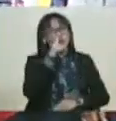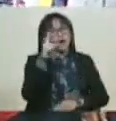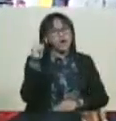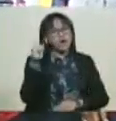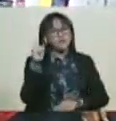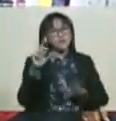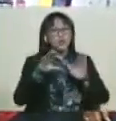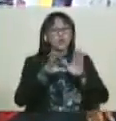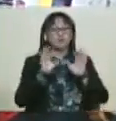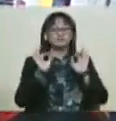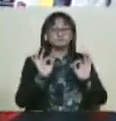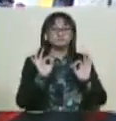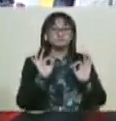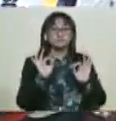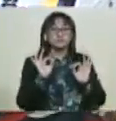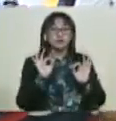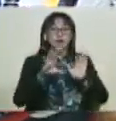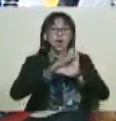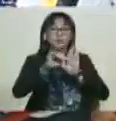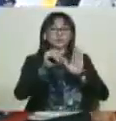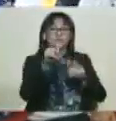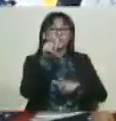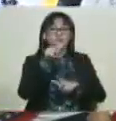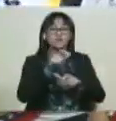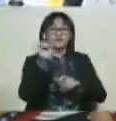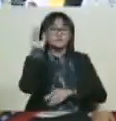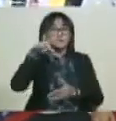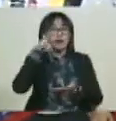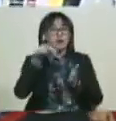constitucionalmente al poder constituyente